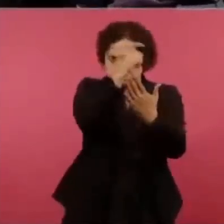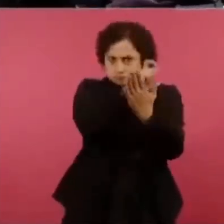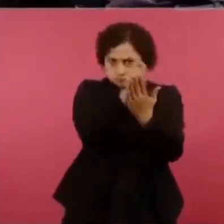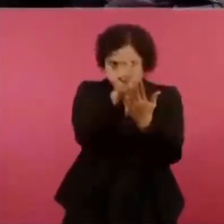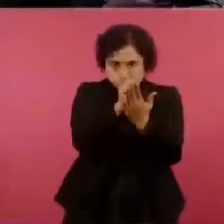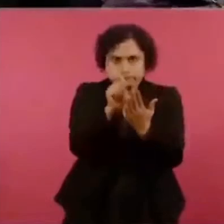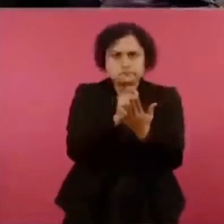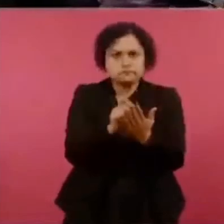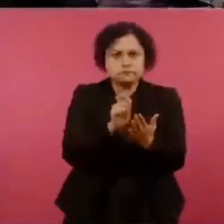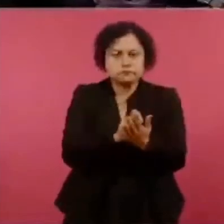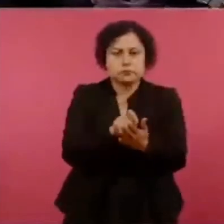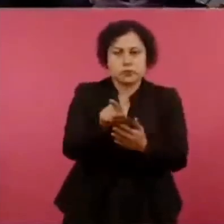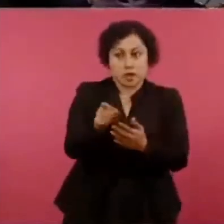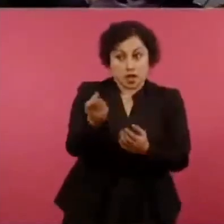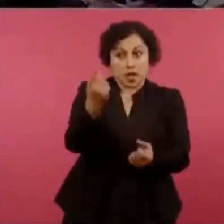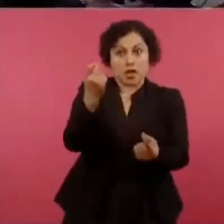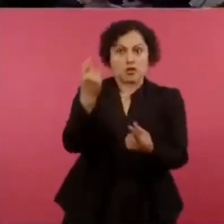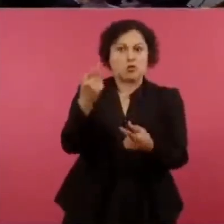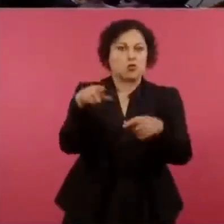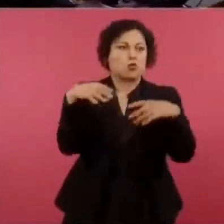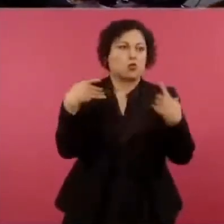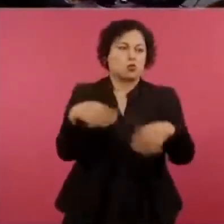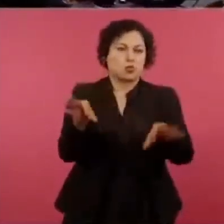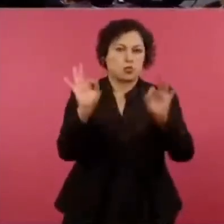y hay algunos que son buenos,